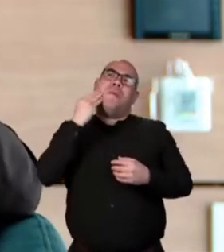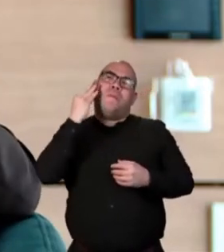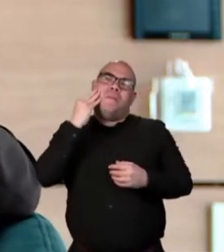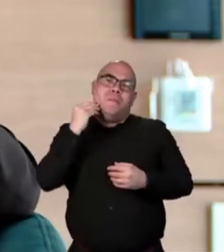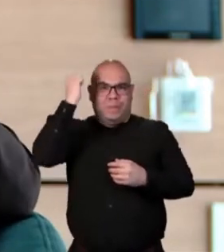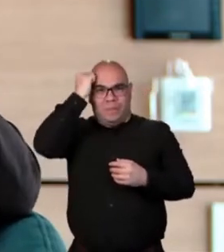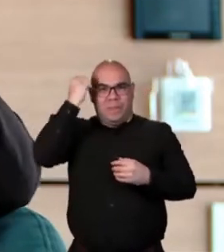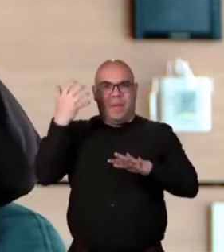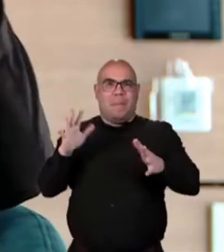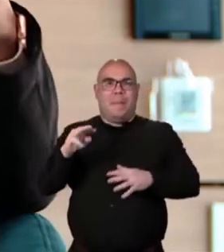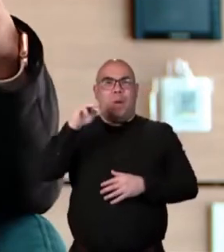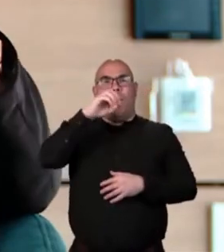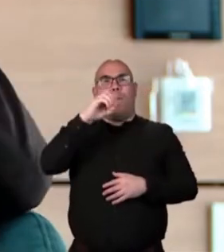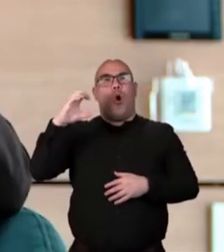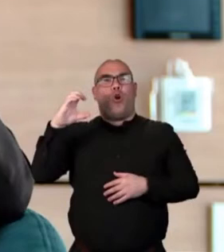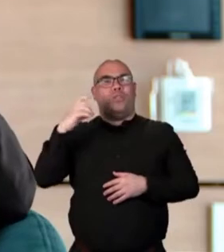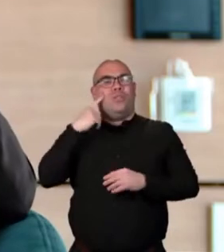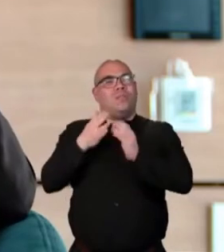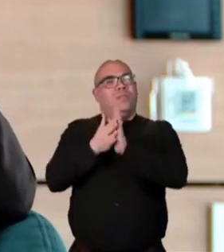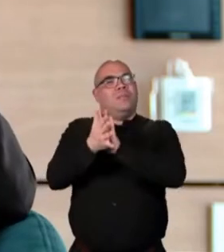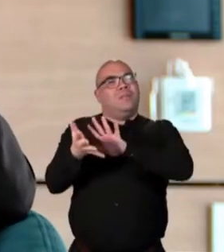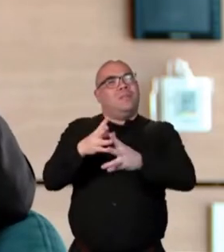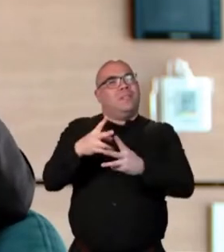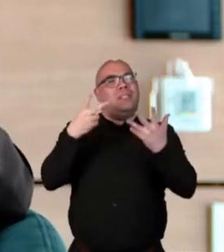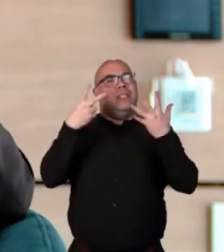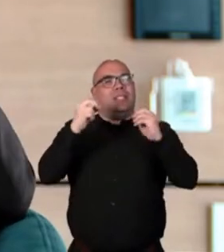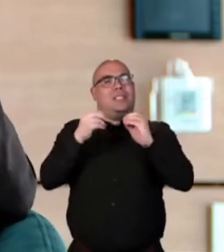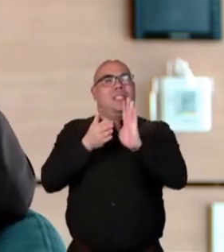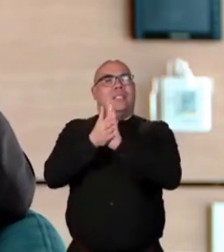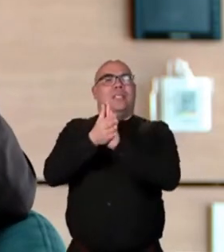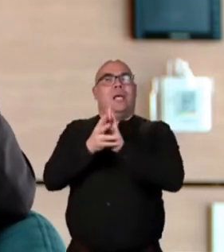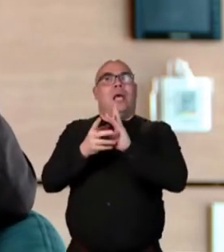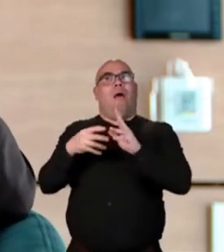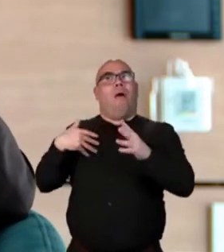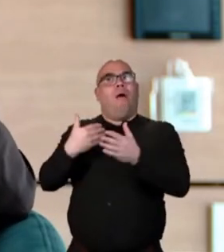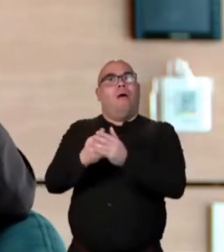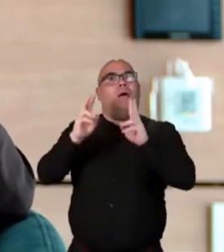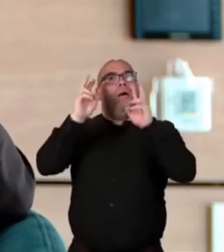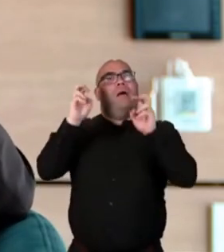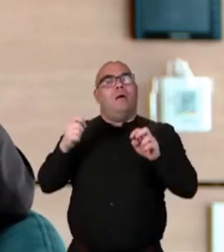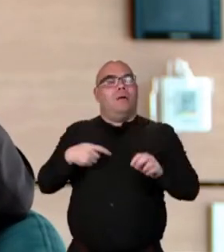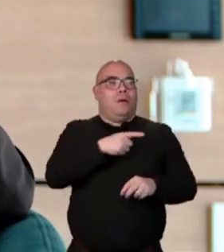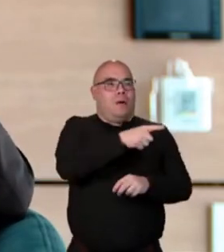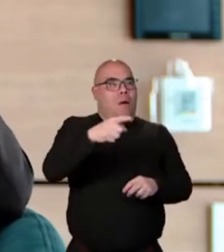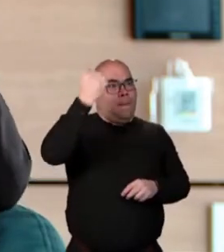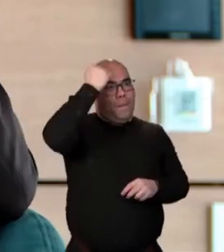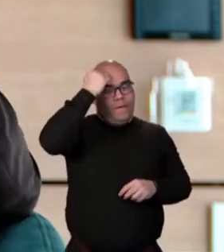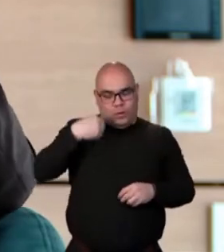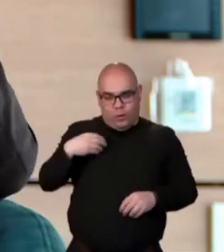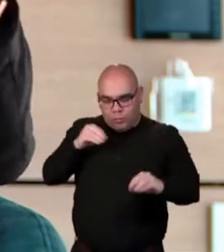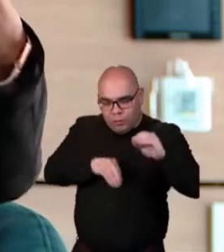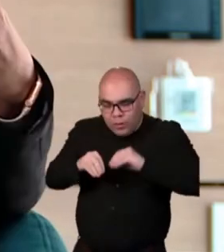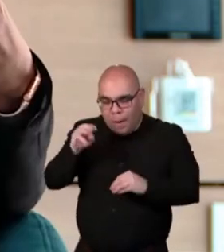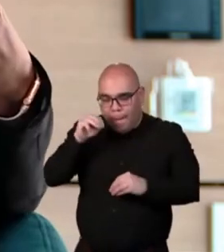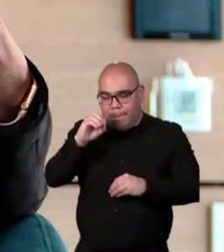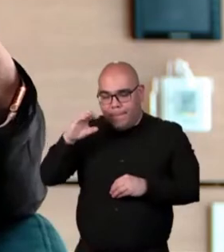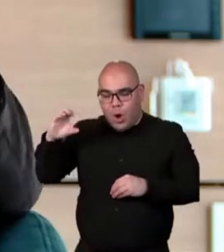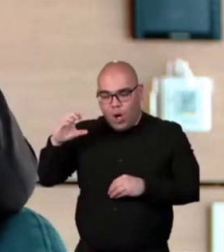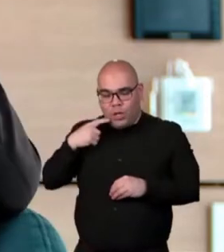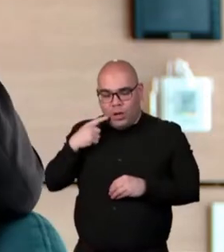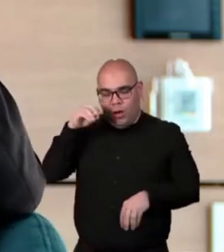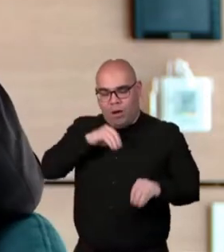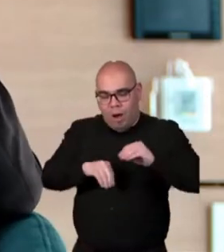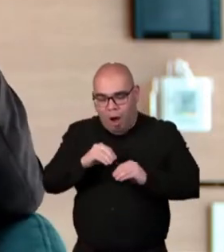70 muchos en los que no el sueño de uno de los decanos de la universidad es que cada profesor haga un look en su área para que entienda realmente cómo es